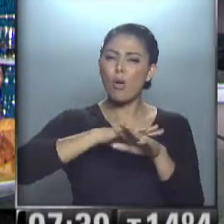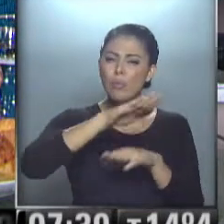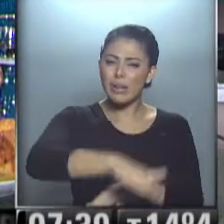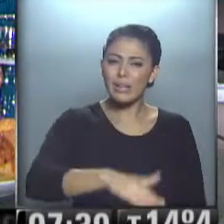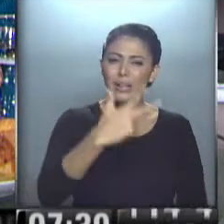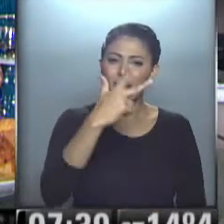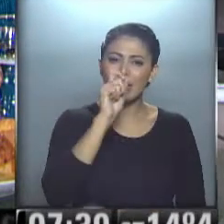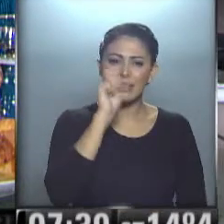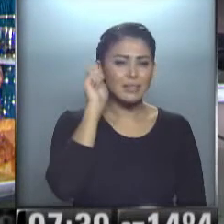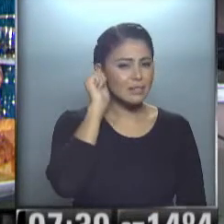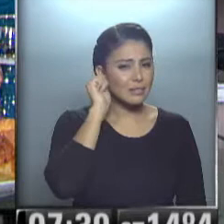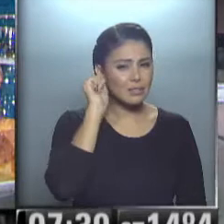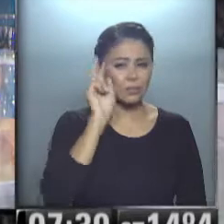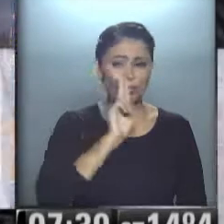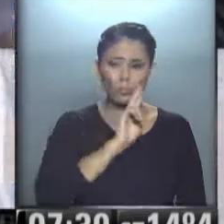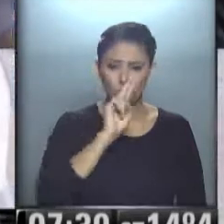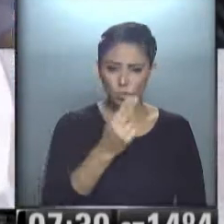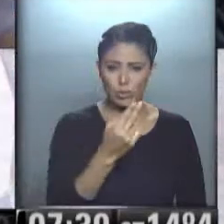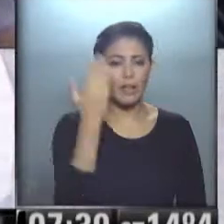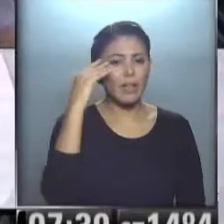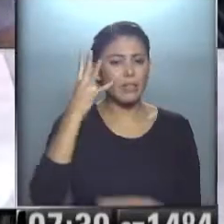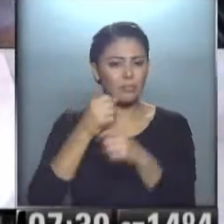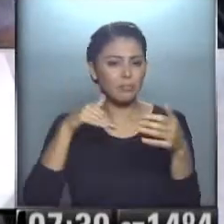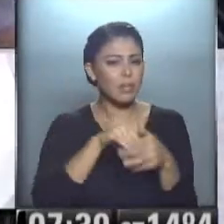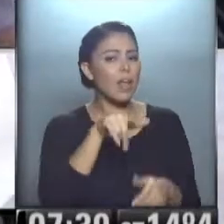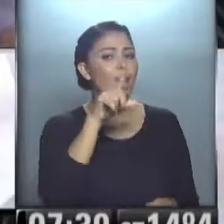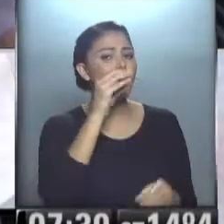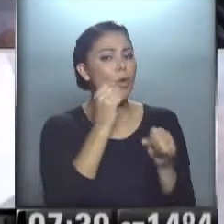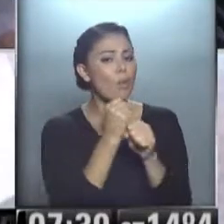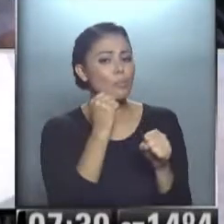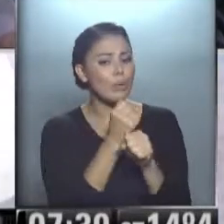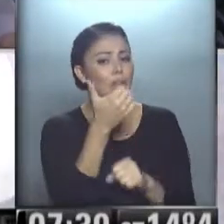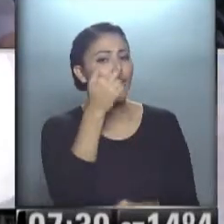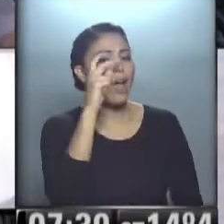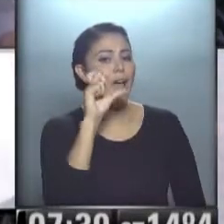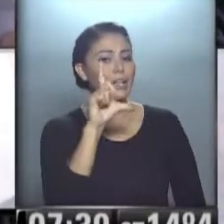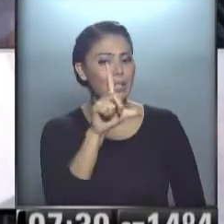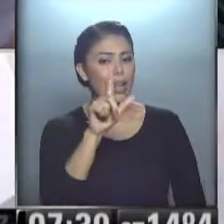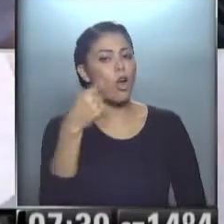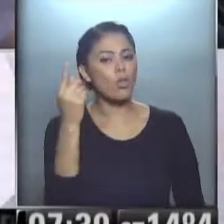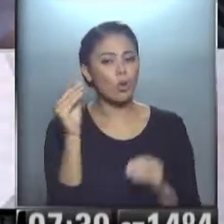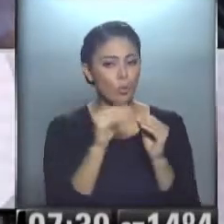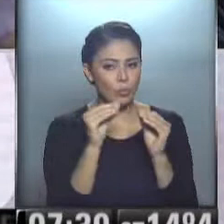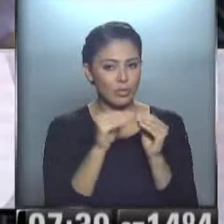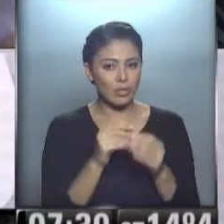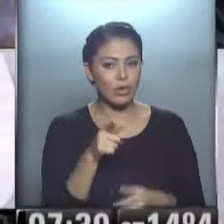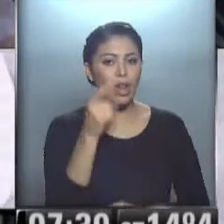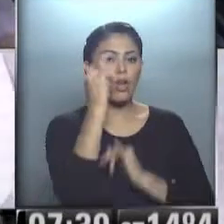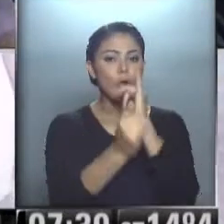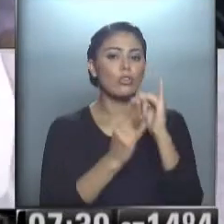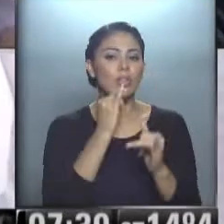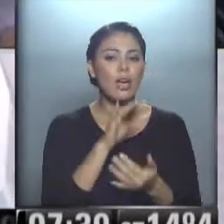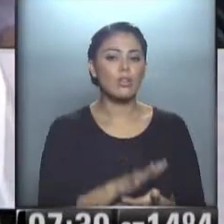tres años que fue atropellada creo que si laura mayor que se encuentra en el lugar para contarnos esta área en lima otro de nuestros móviles contándonos